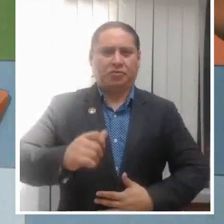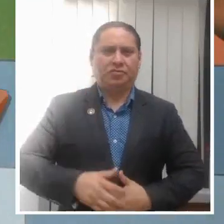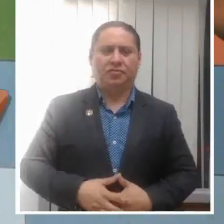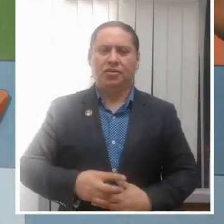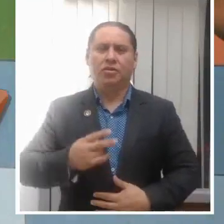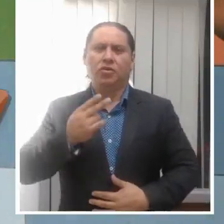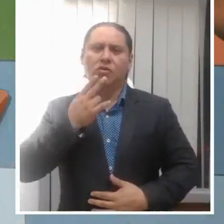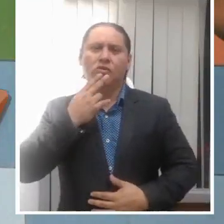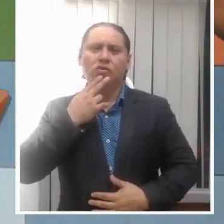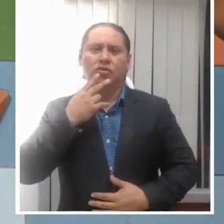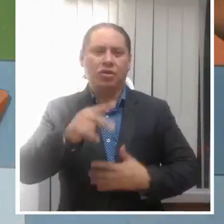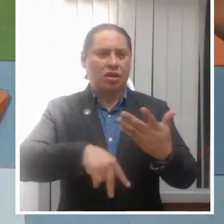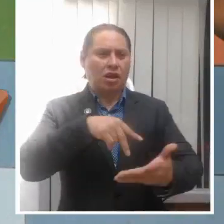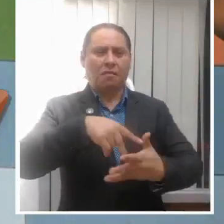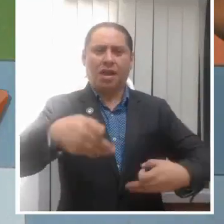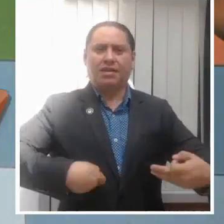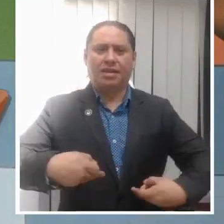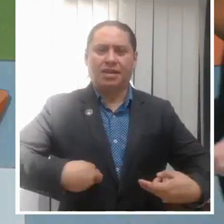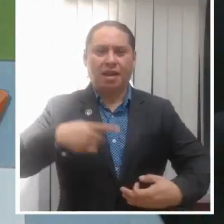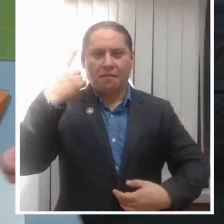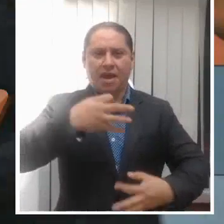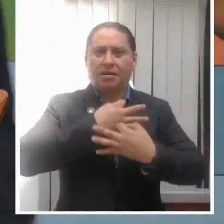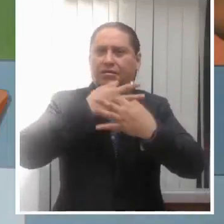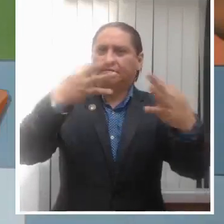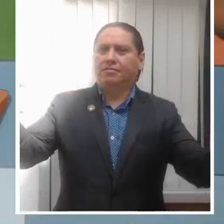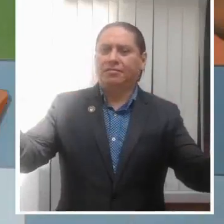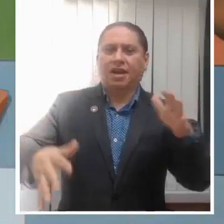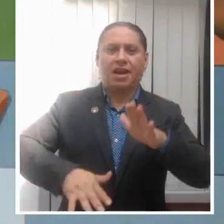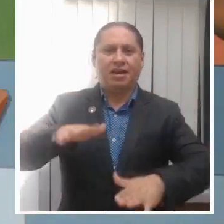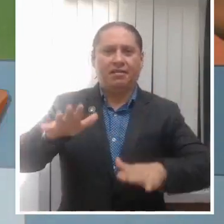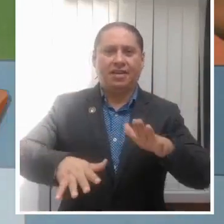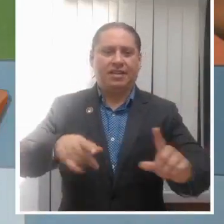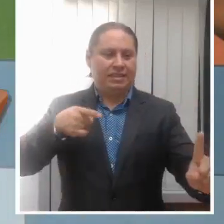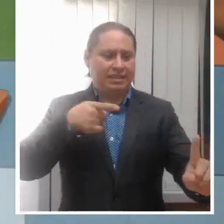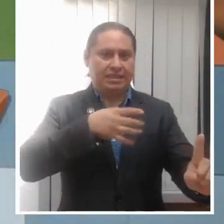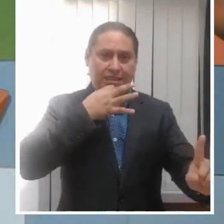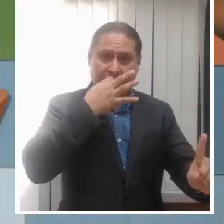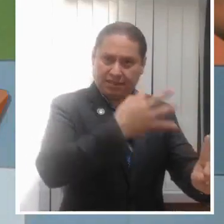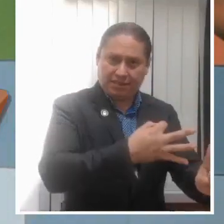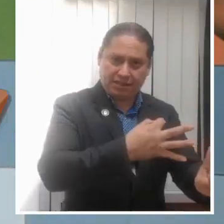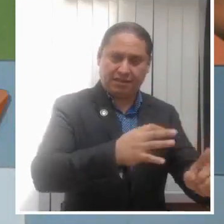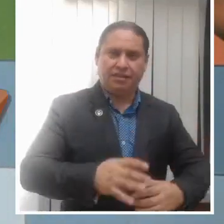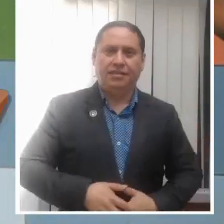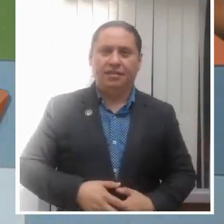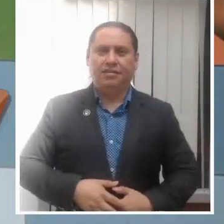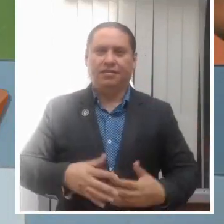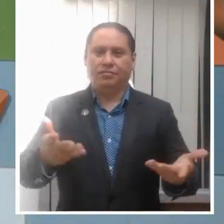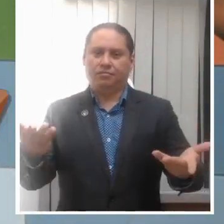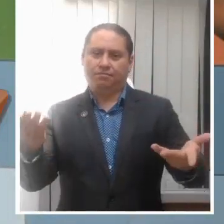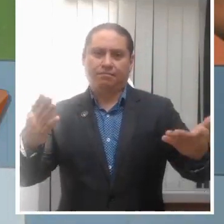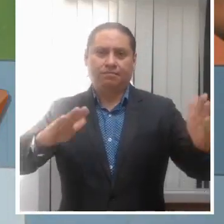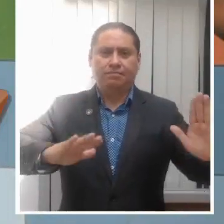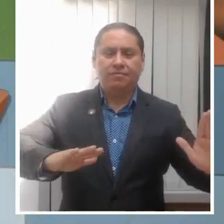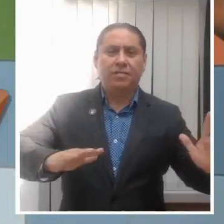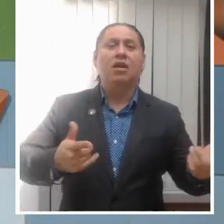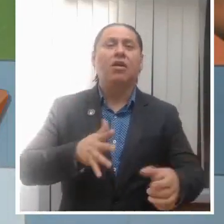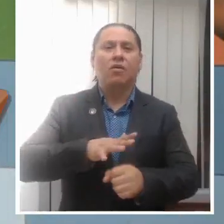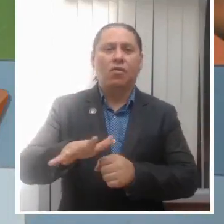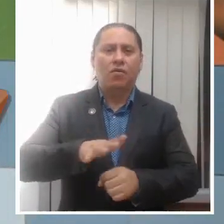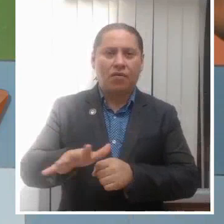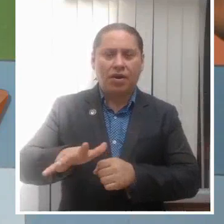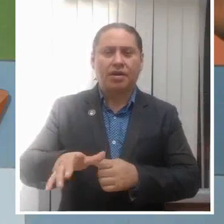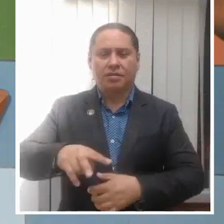se usa el escenario para expresar, a veces sin decirlo directamente, la oposición hacia lo que no es